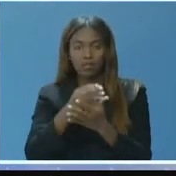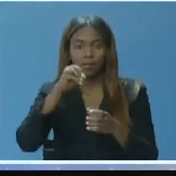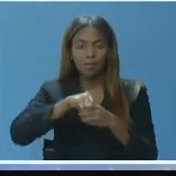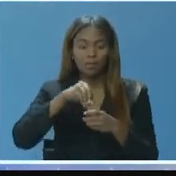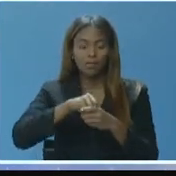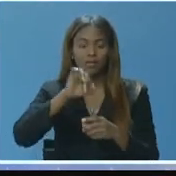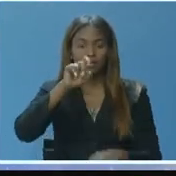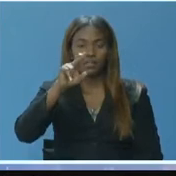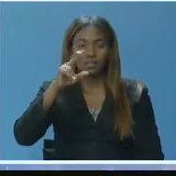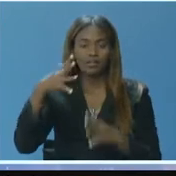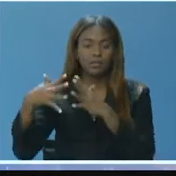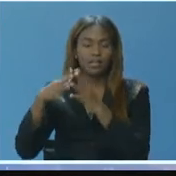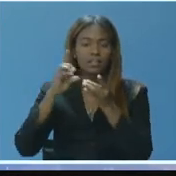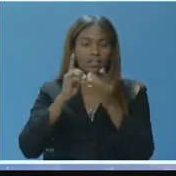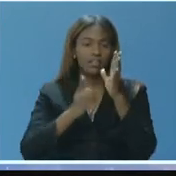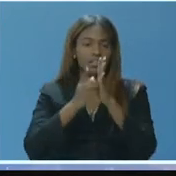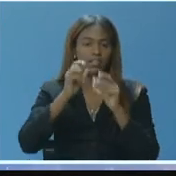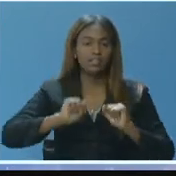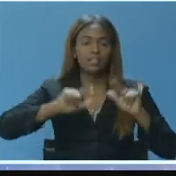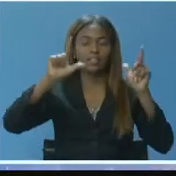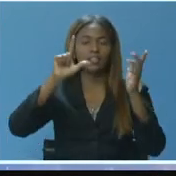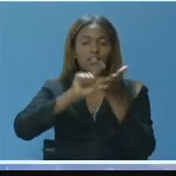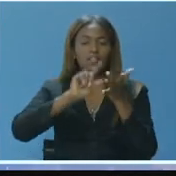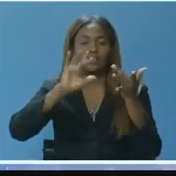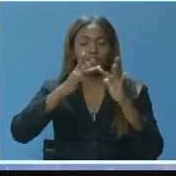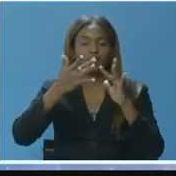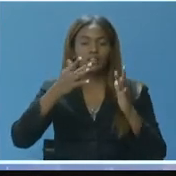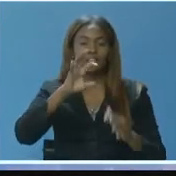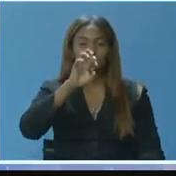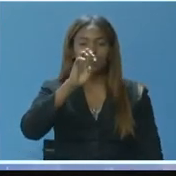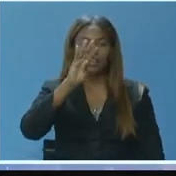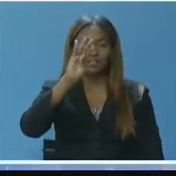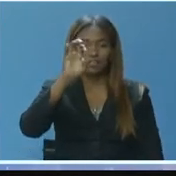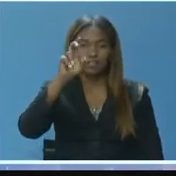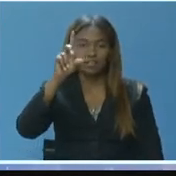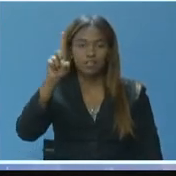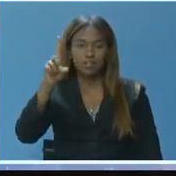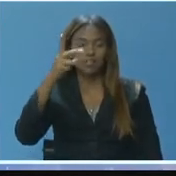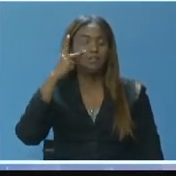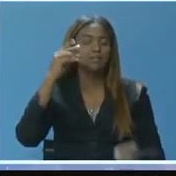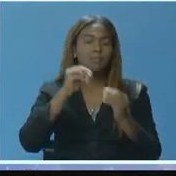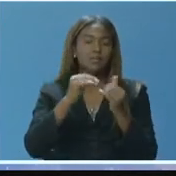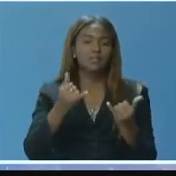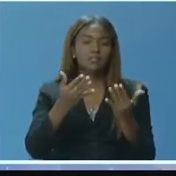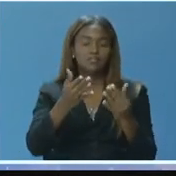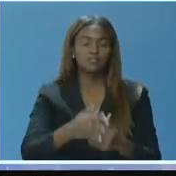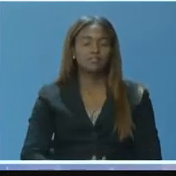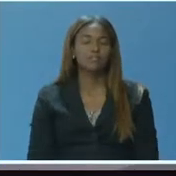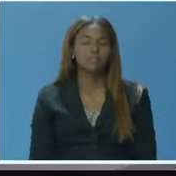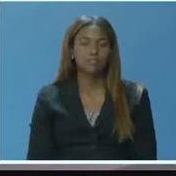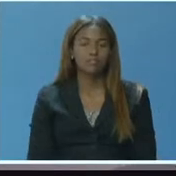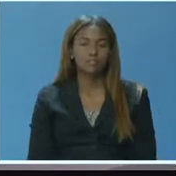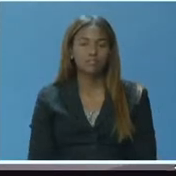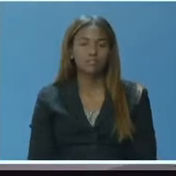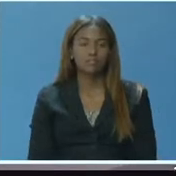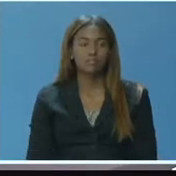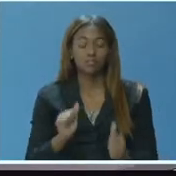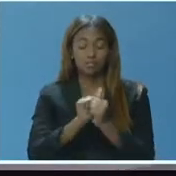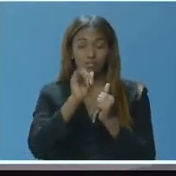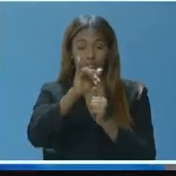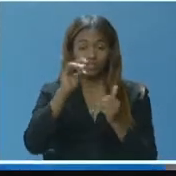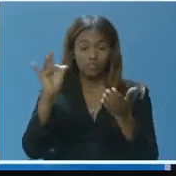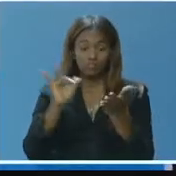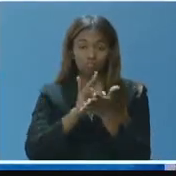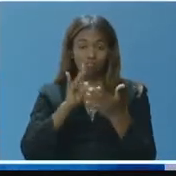Interamericano de Desarrollo, lanzó la plataforma tecnológica EBAR. Esther López nos cuenta de qué se trata. Con esta plataforma se